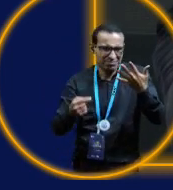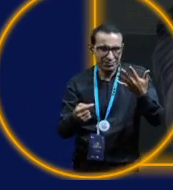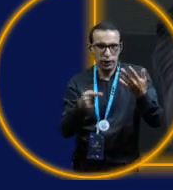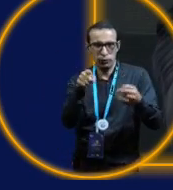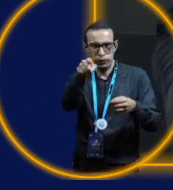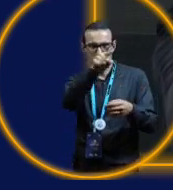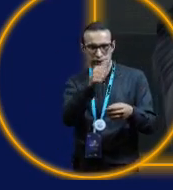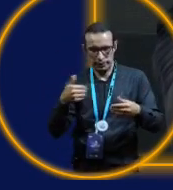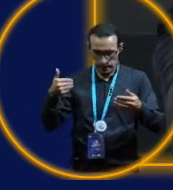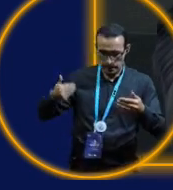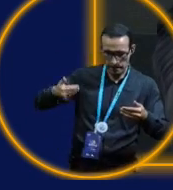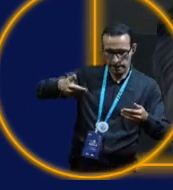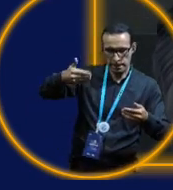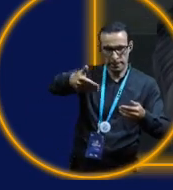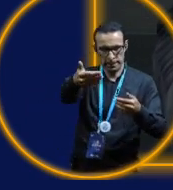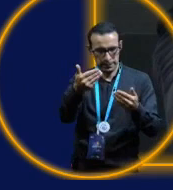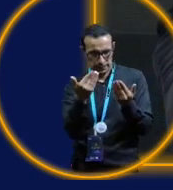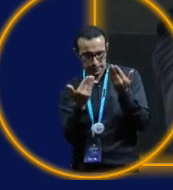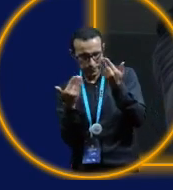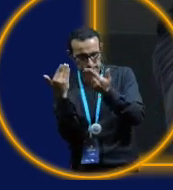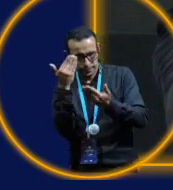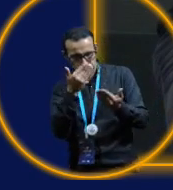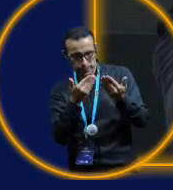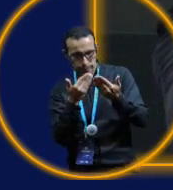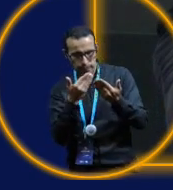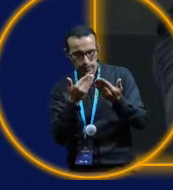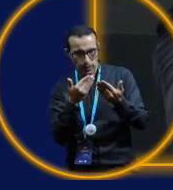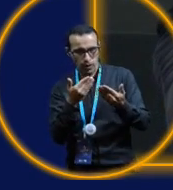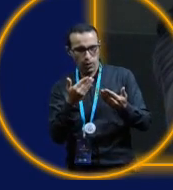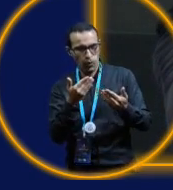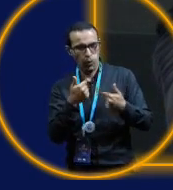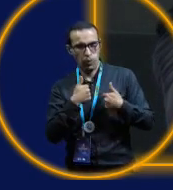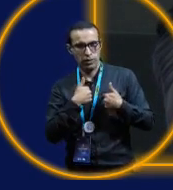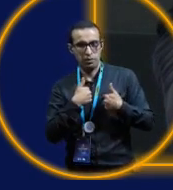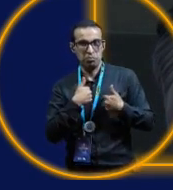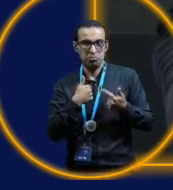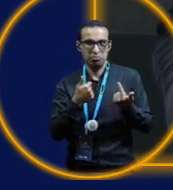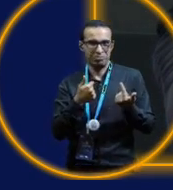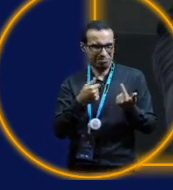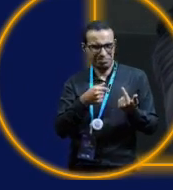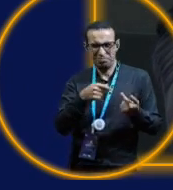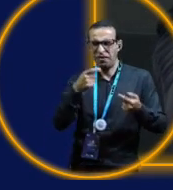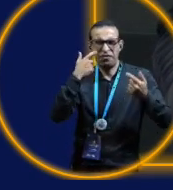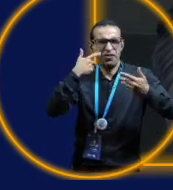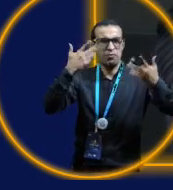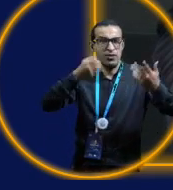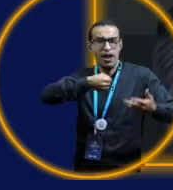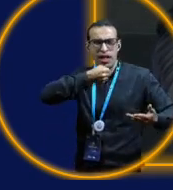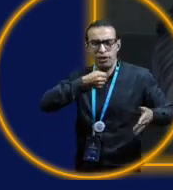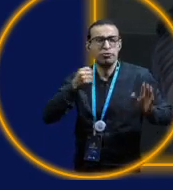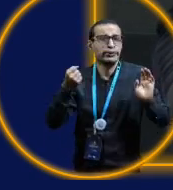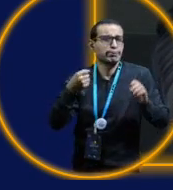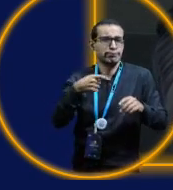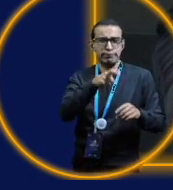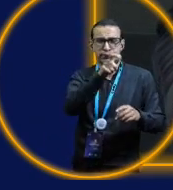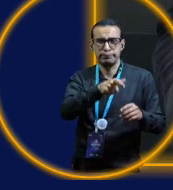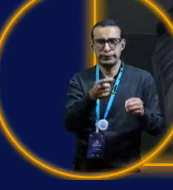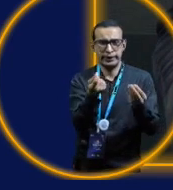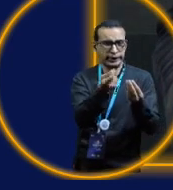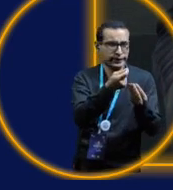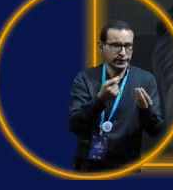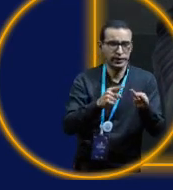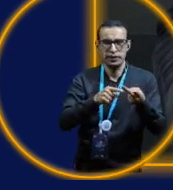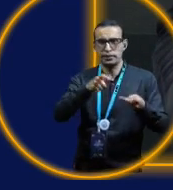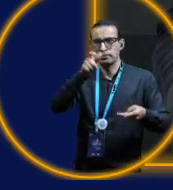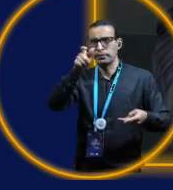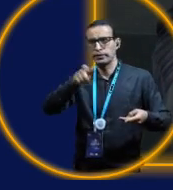revisión de la película o su favorito su diseñador favorito lo que sea o pueden empezar a pensar